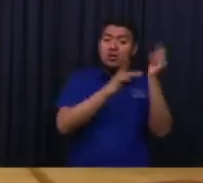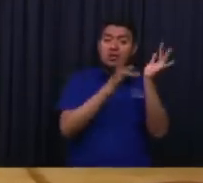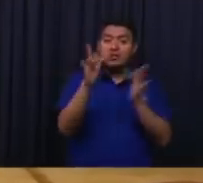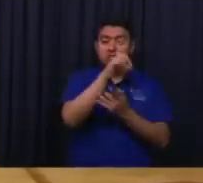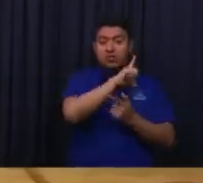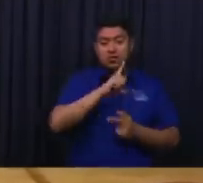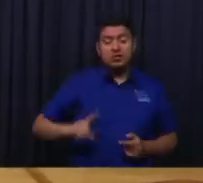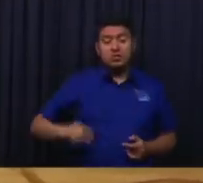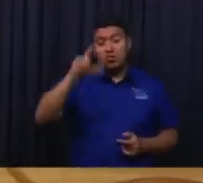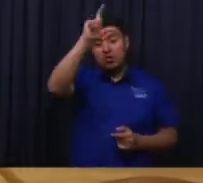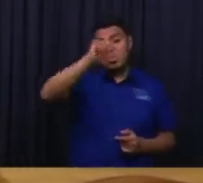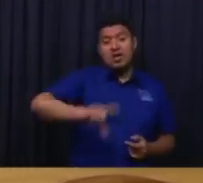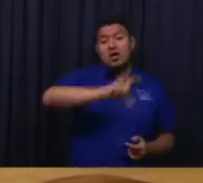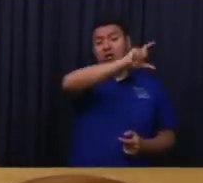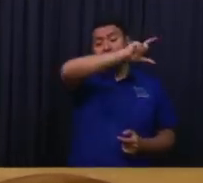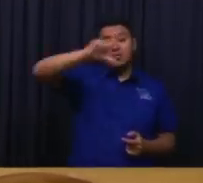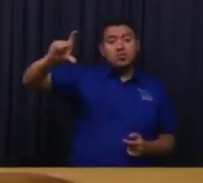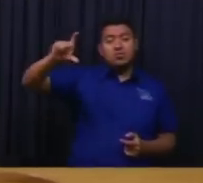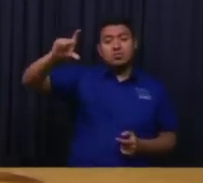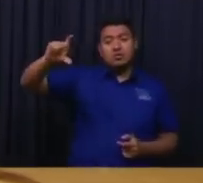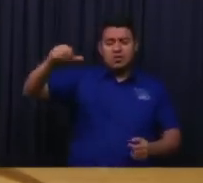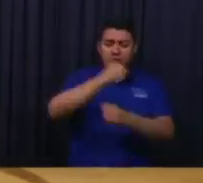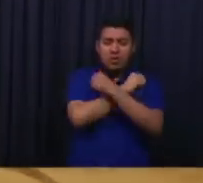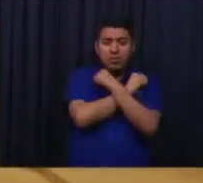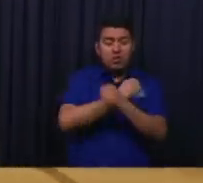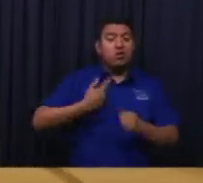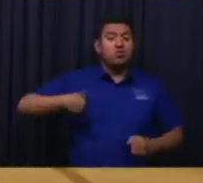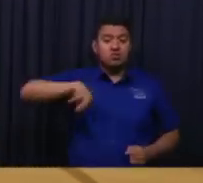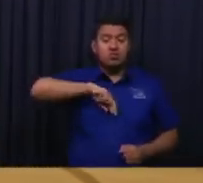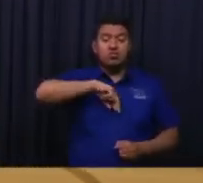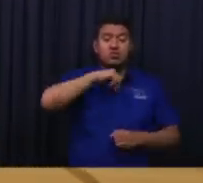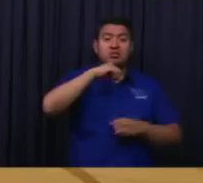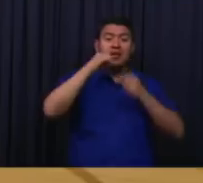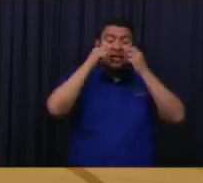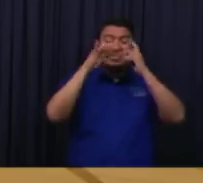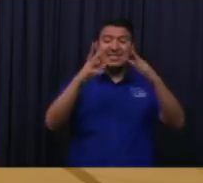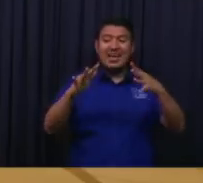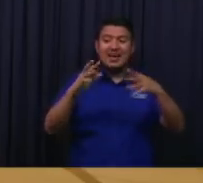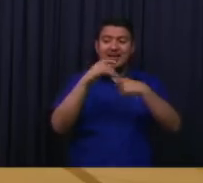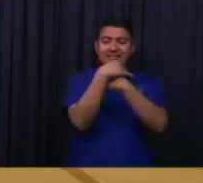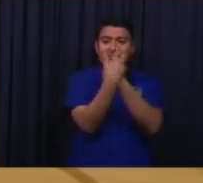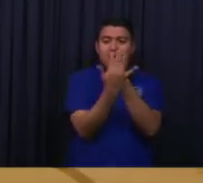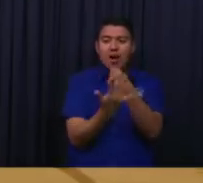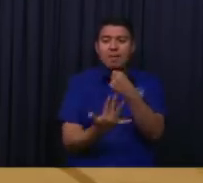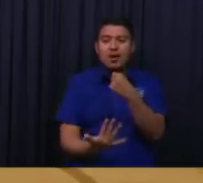del Calvario, y por amor a nosotros derramó su sangre bendita.